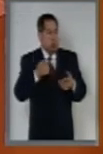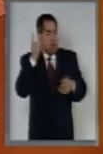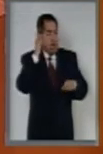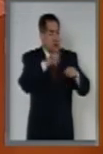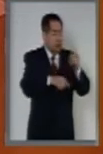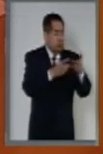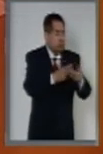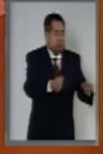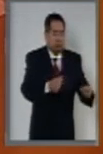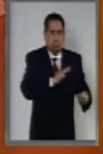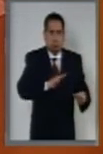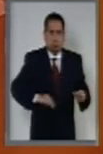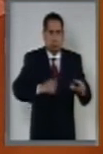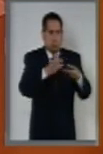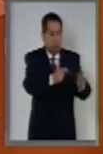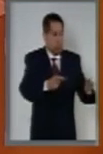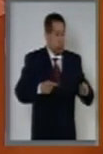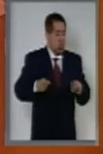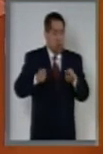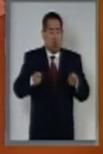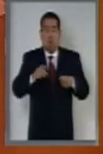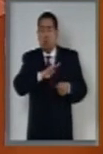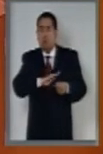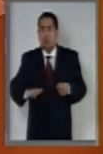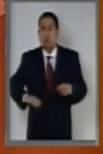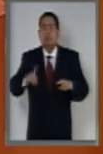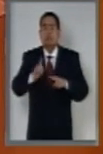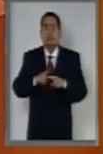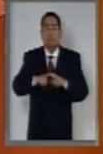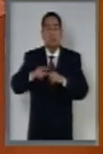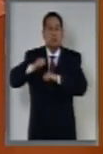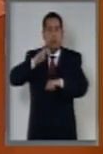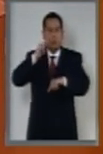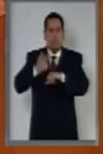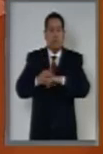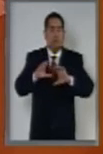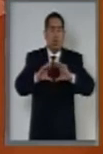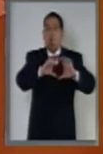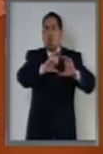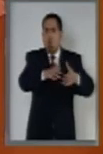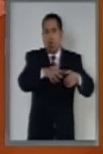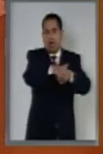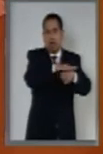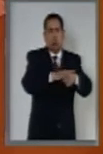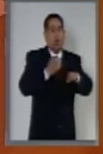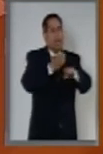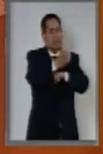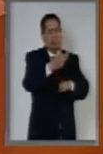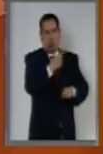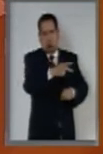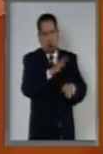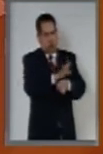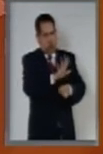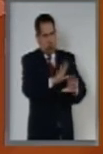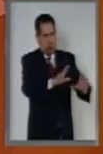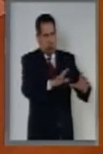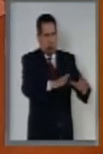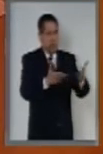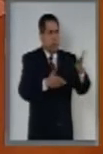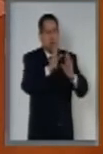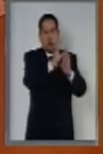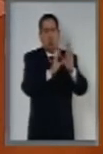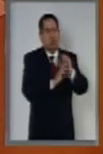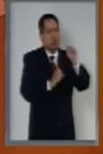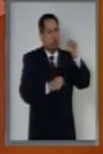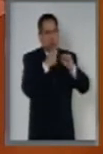los mismos mecanismos de control de los municipios corresponden a los congresos de los estados de acuerdo a las